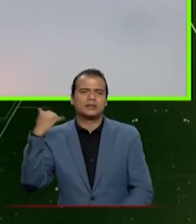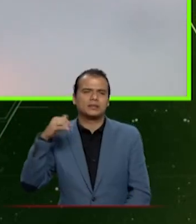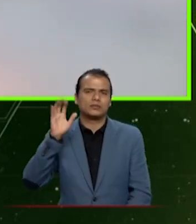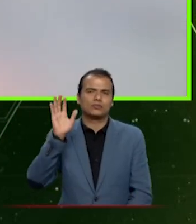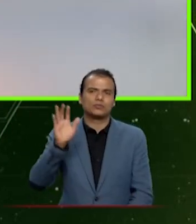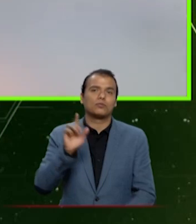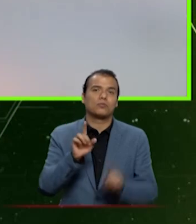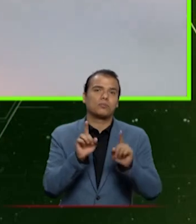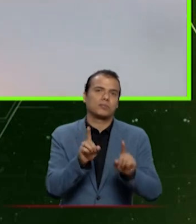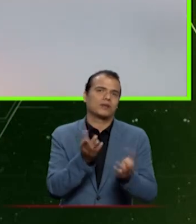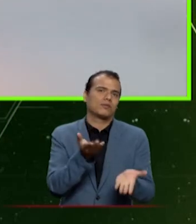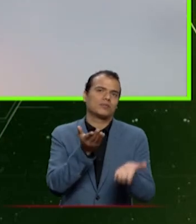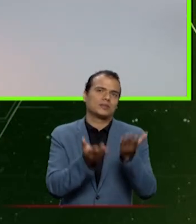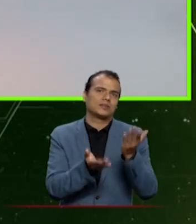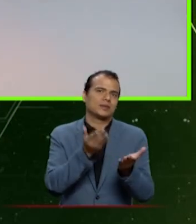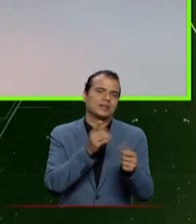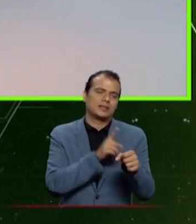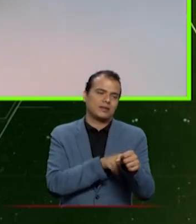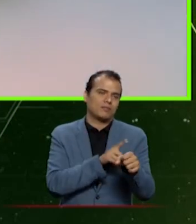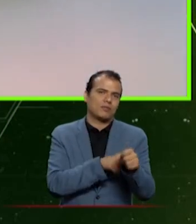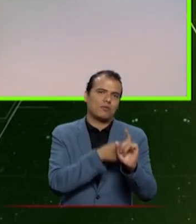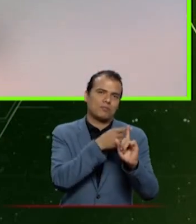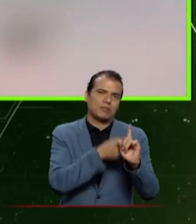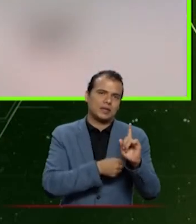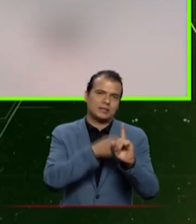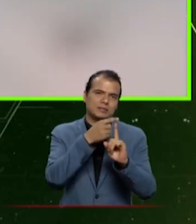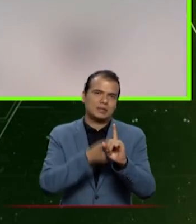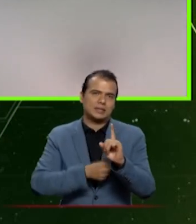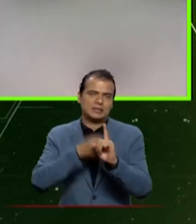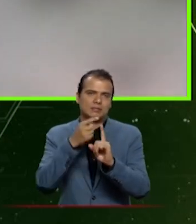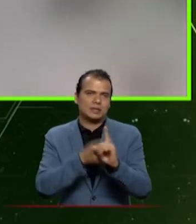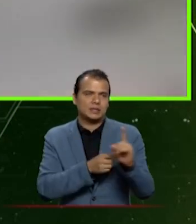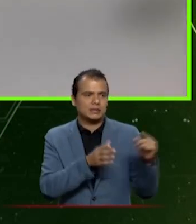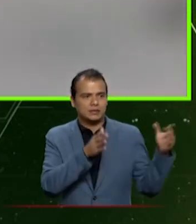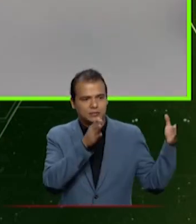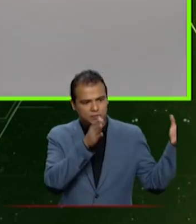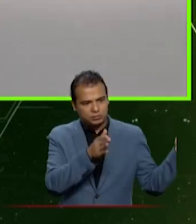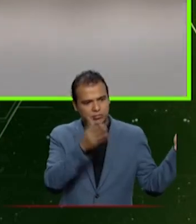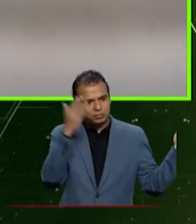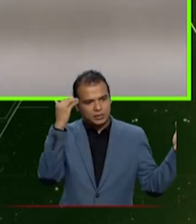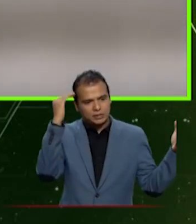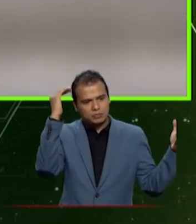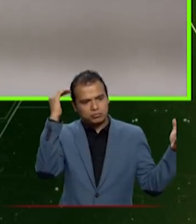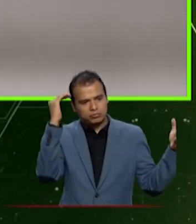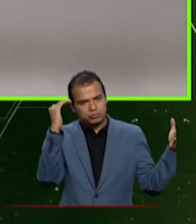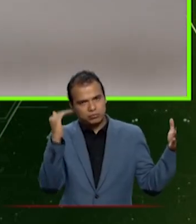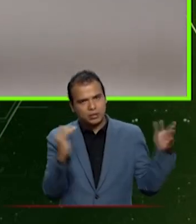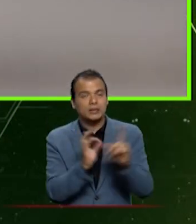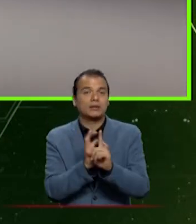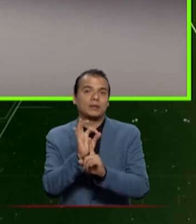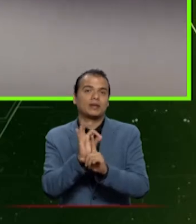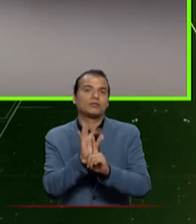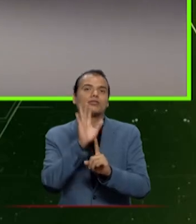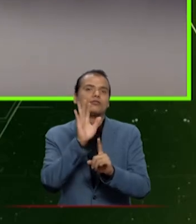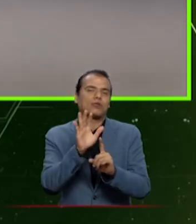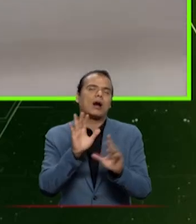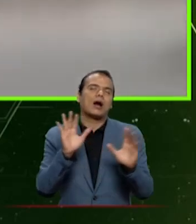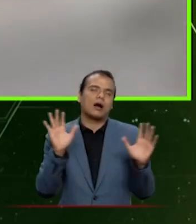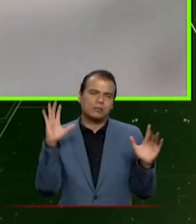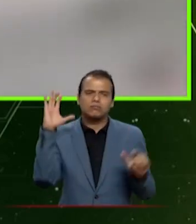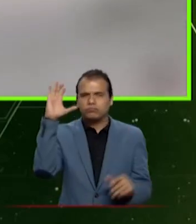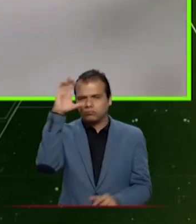cumplir unos parámetros unos meses consecutivos de temperaturas por debajo de la media entonces Allí es donde ya se puede